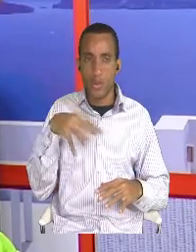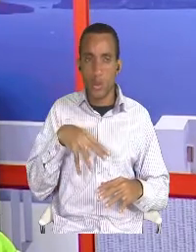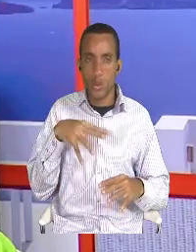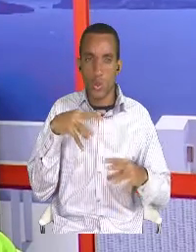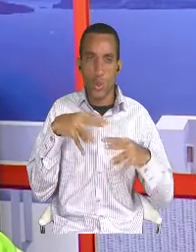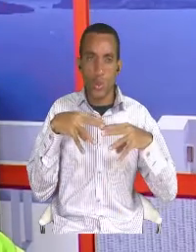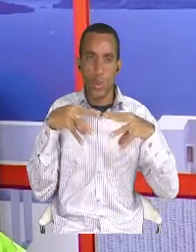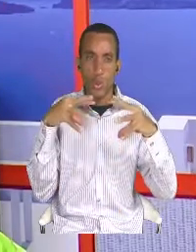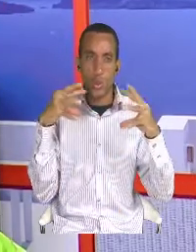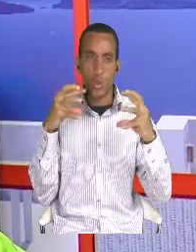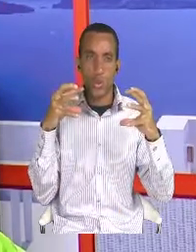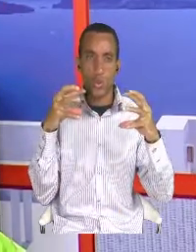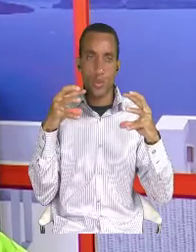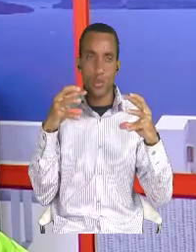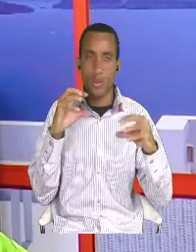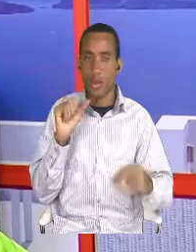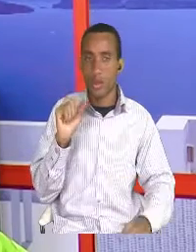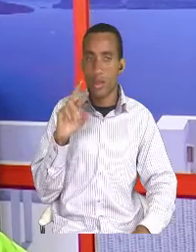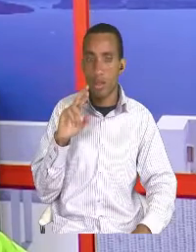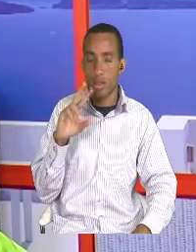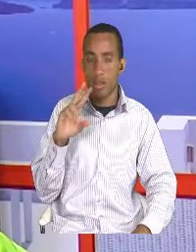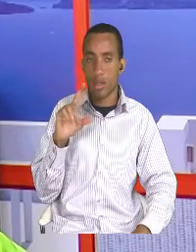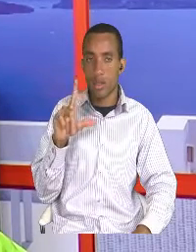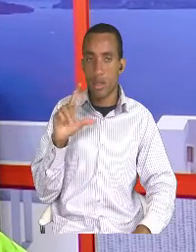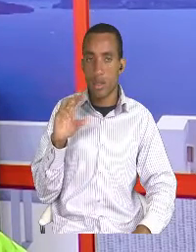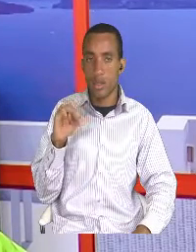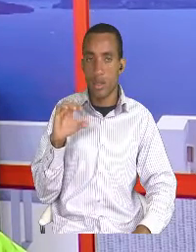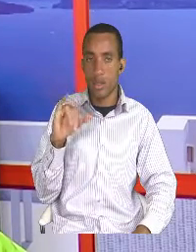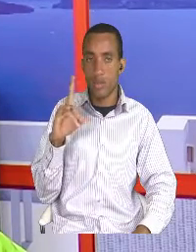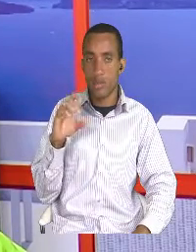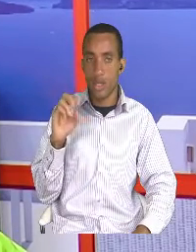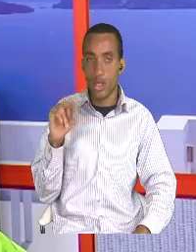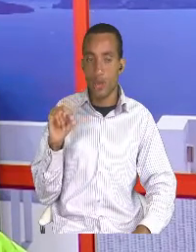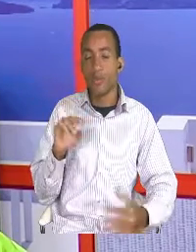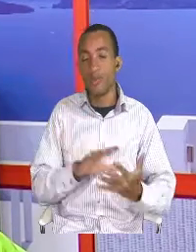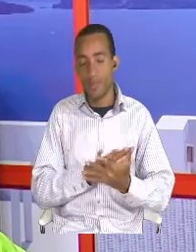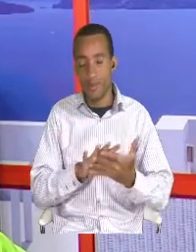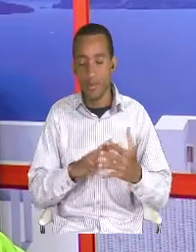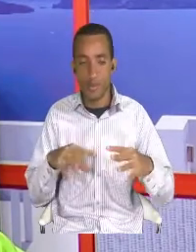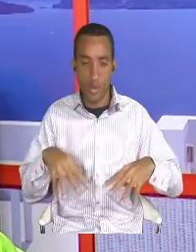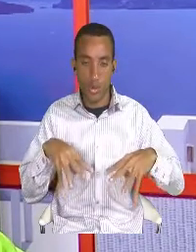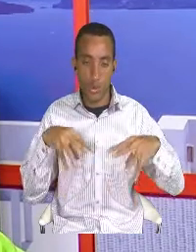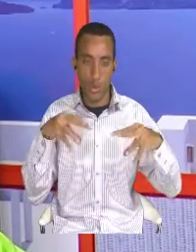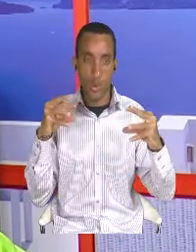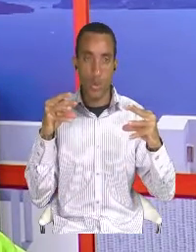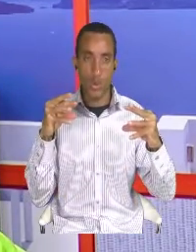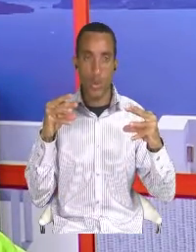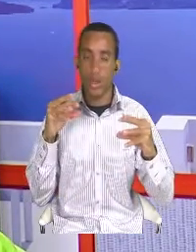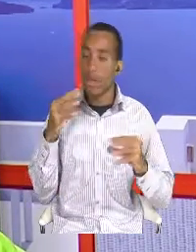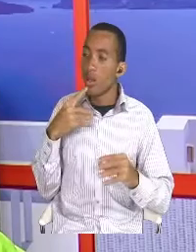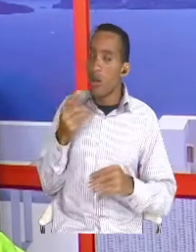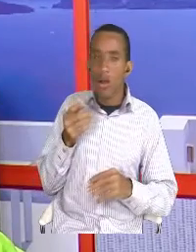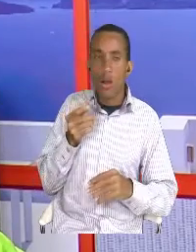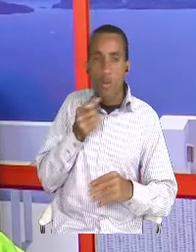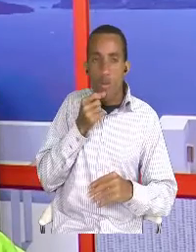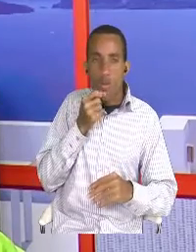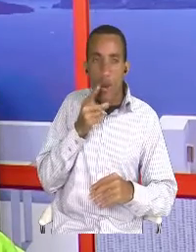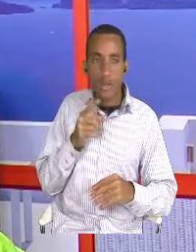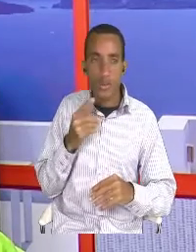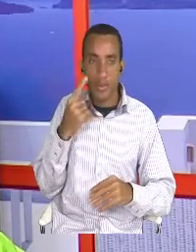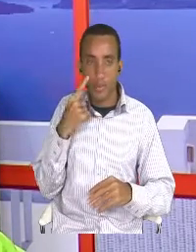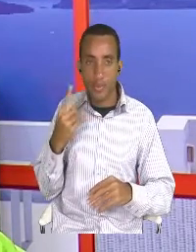tiene preservantes, no tiene nada adicional. Es la concentración de la proteína, entonces es muy fácil. Vamos a... estas